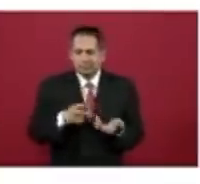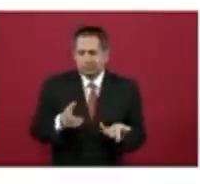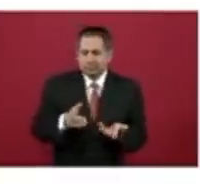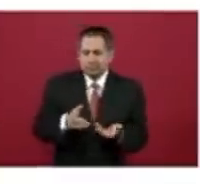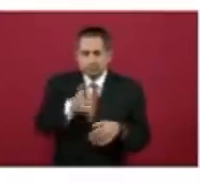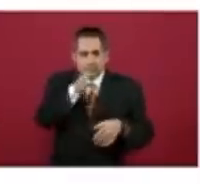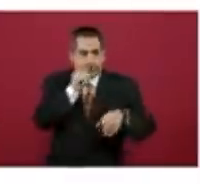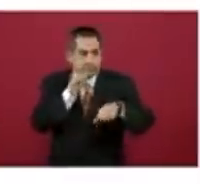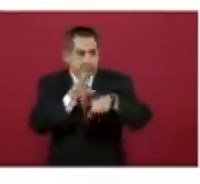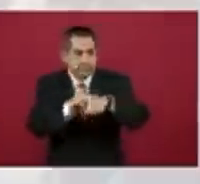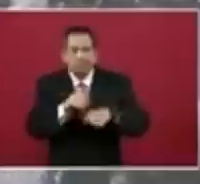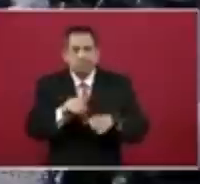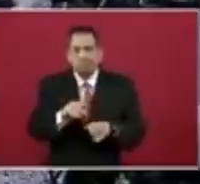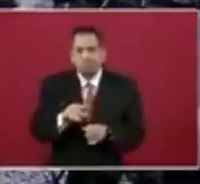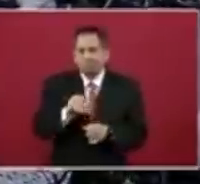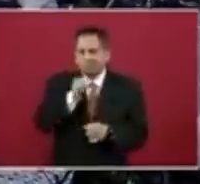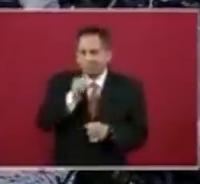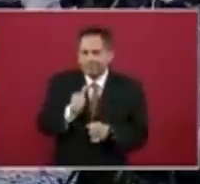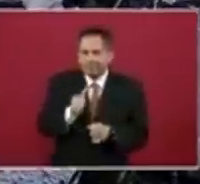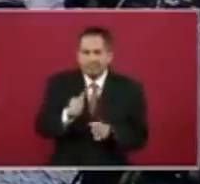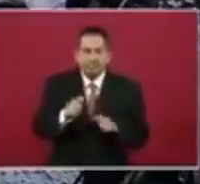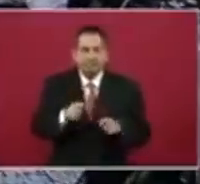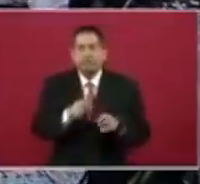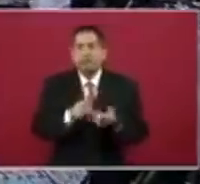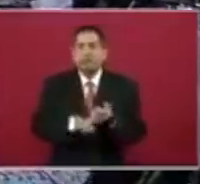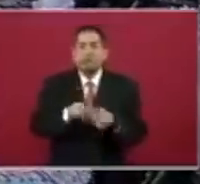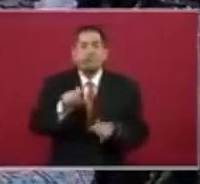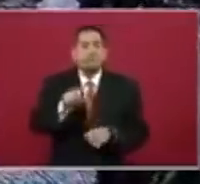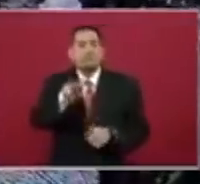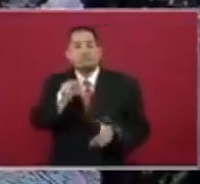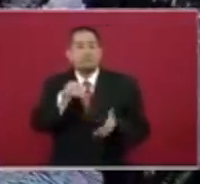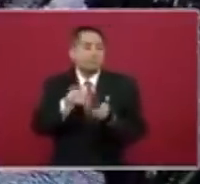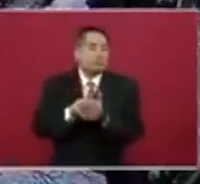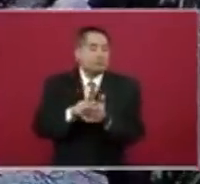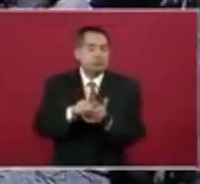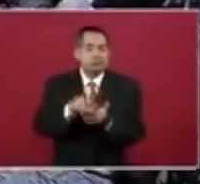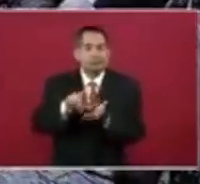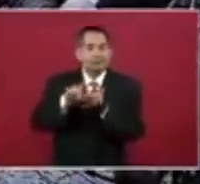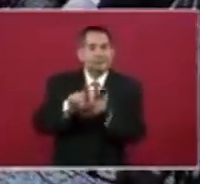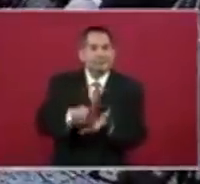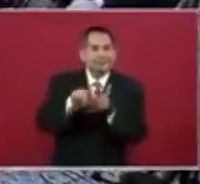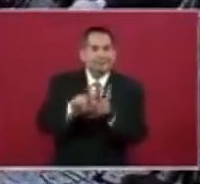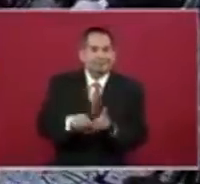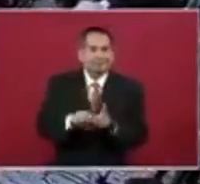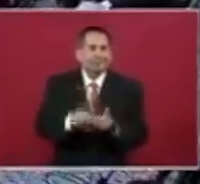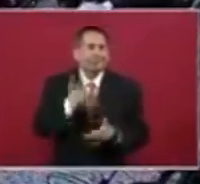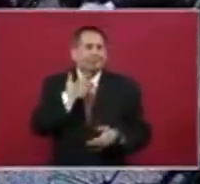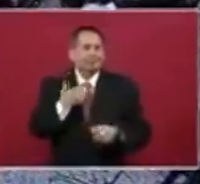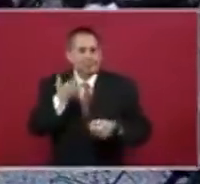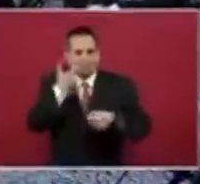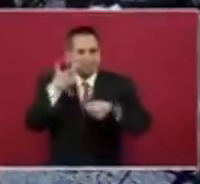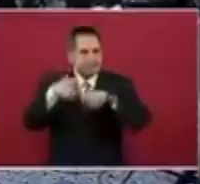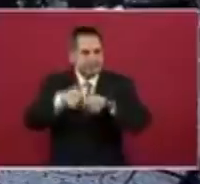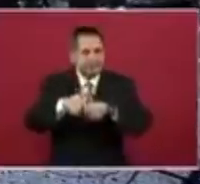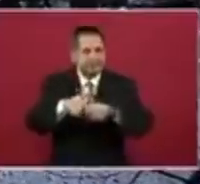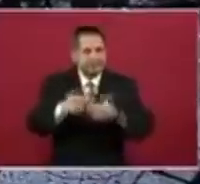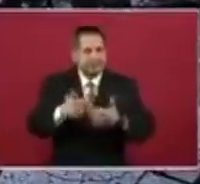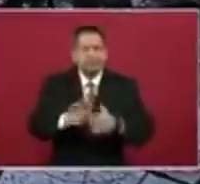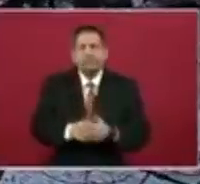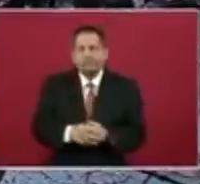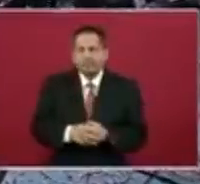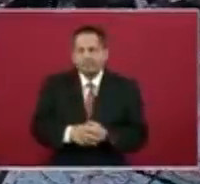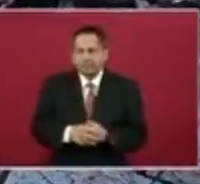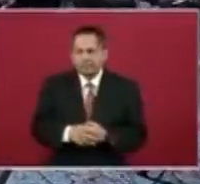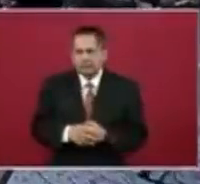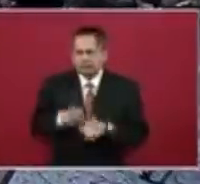que involucraron alrededor de 28.000 litros de hidrocarburo. En lo que se refiere a la protección